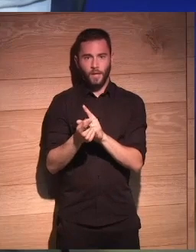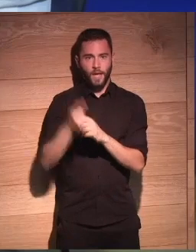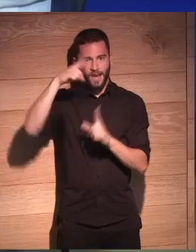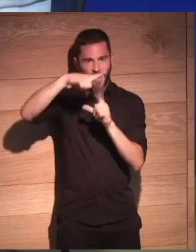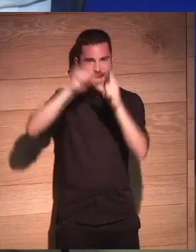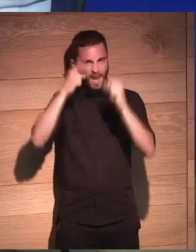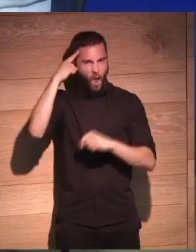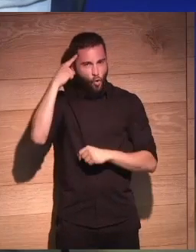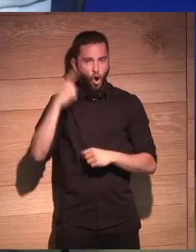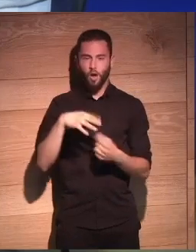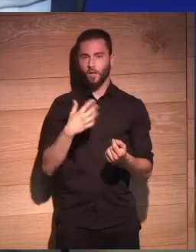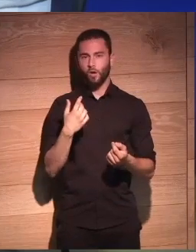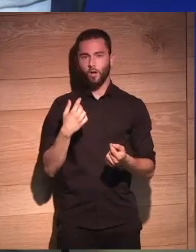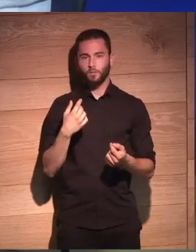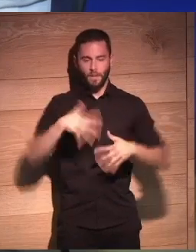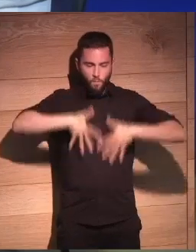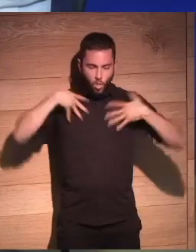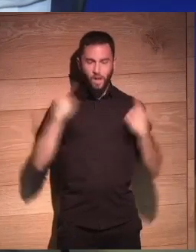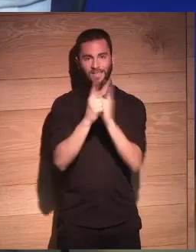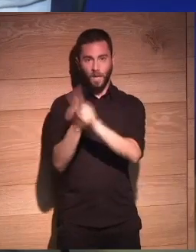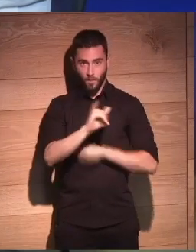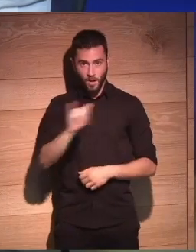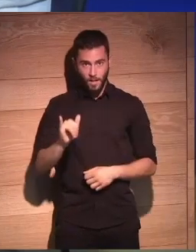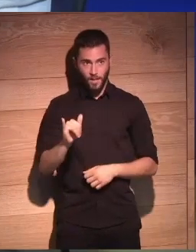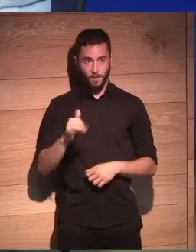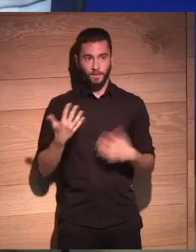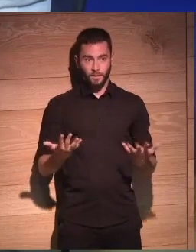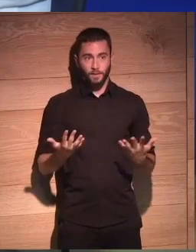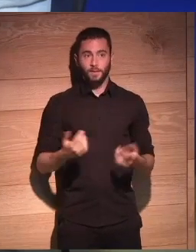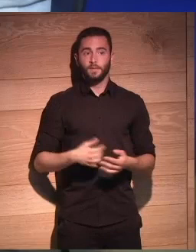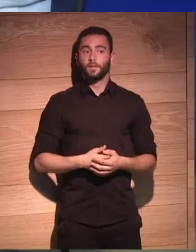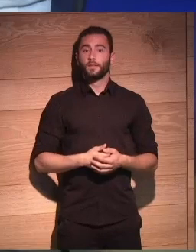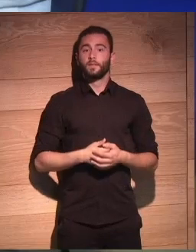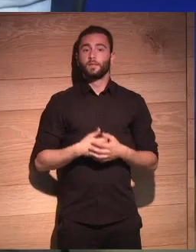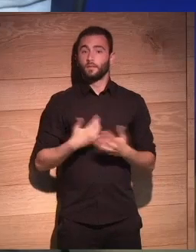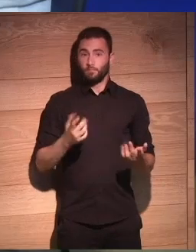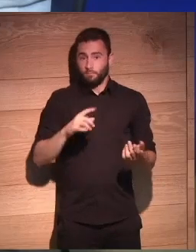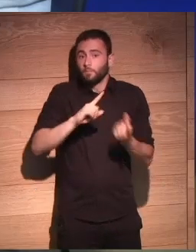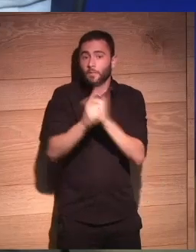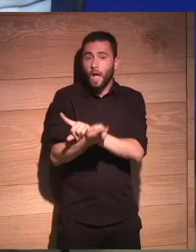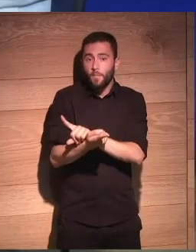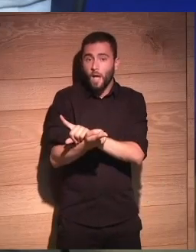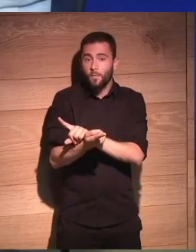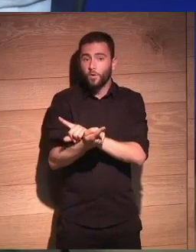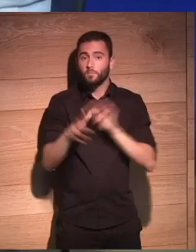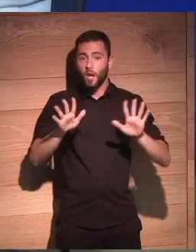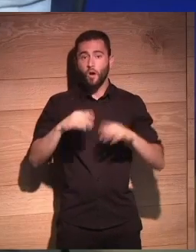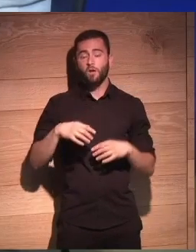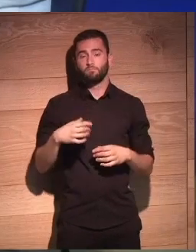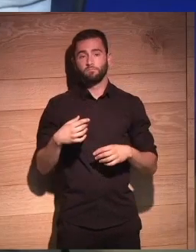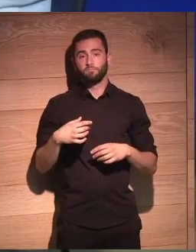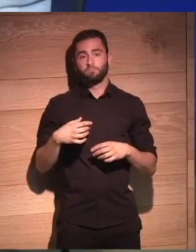neurológicos, existenciales, emocionales, y los estudios lo muestran, que cambiamos, y no importa el nivel